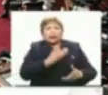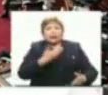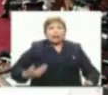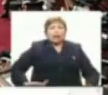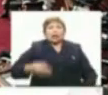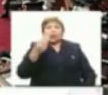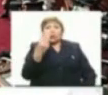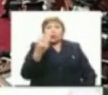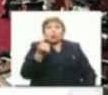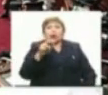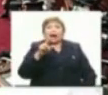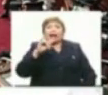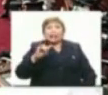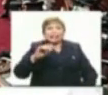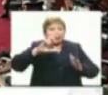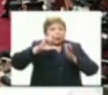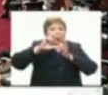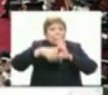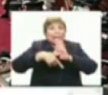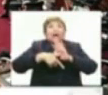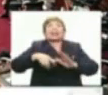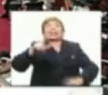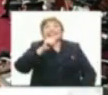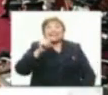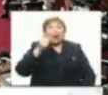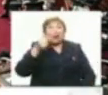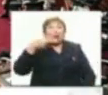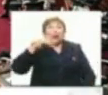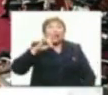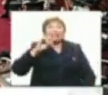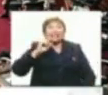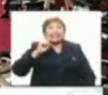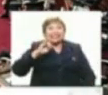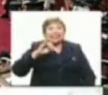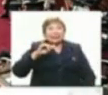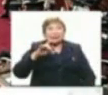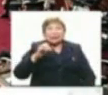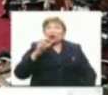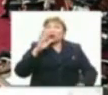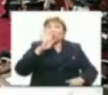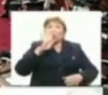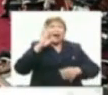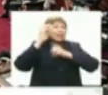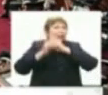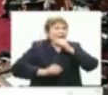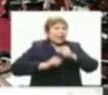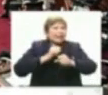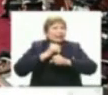el Huari y luego el Tahuantinsuyo. Durante